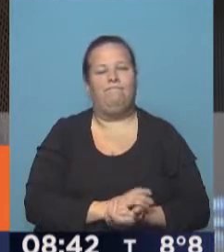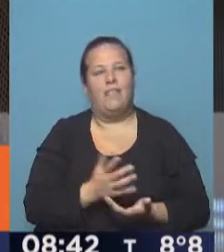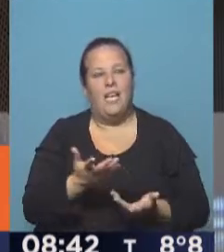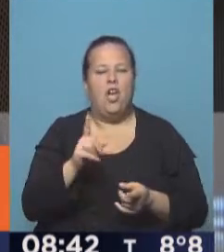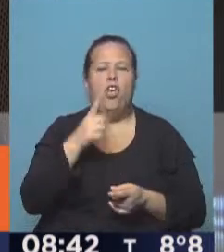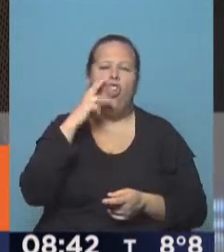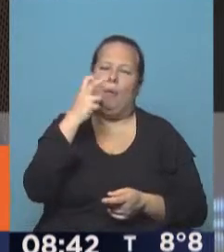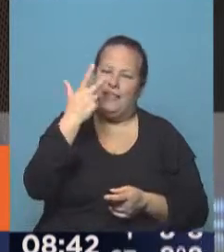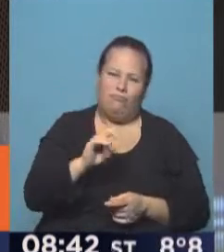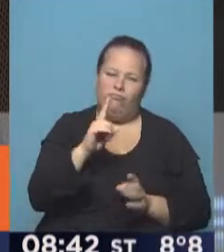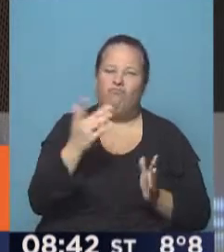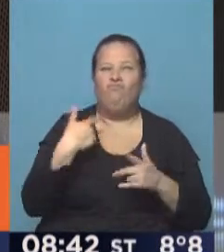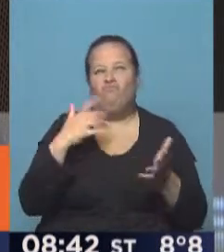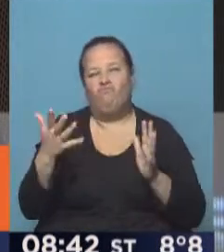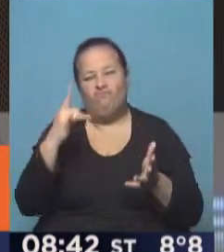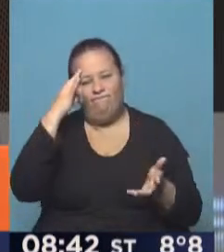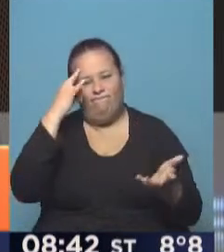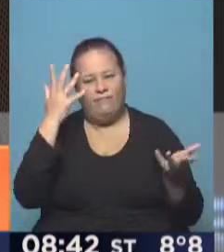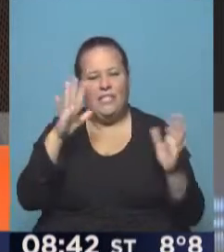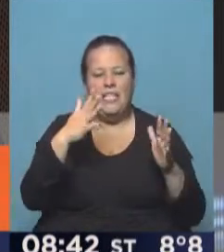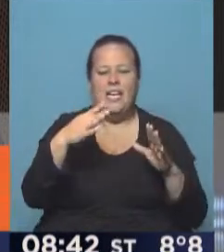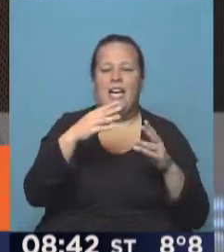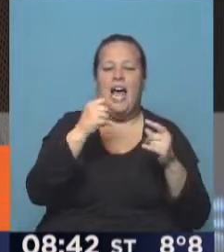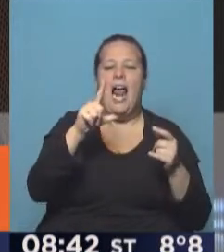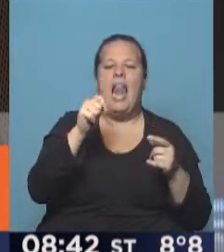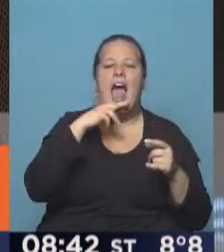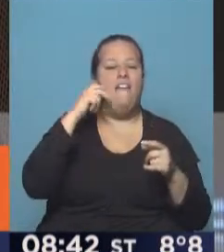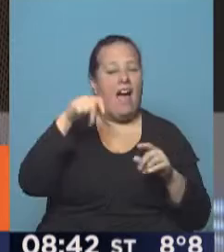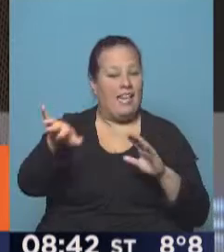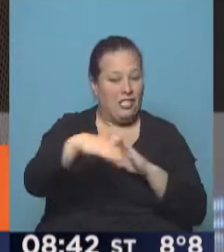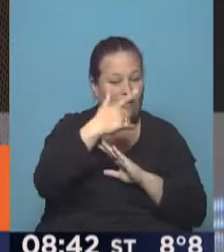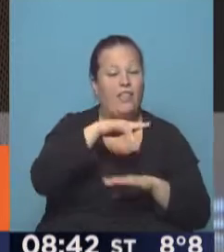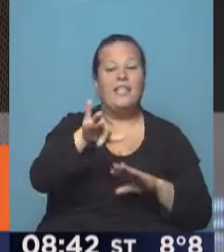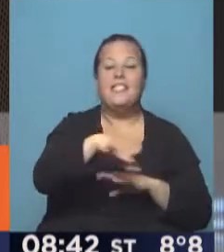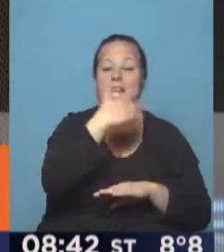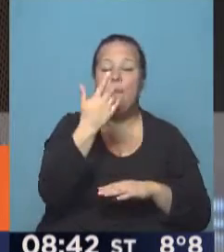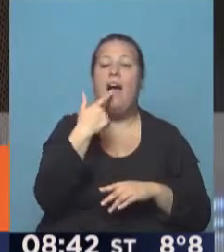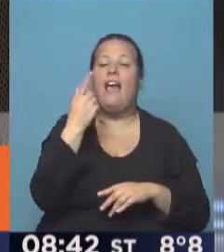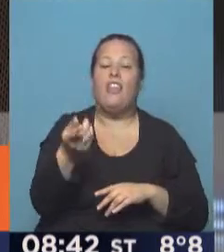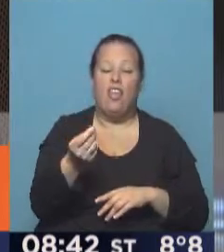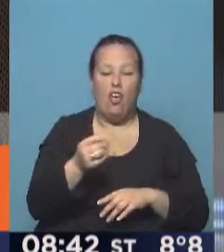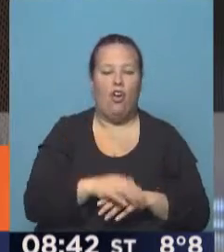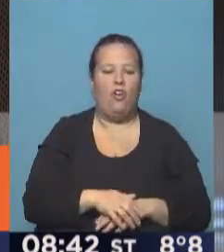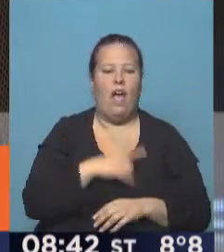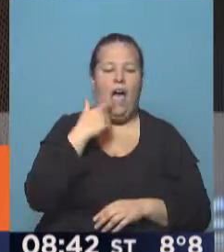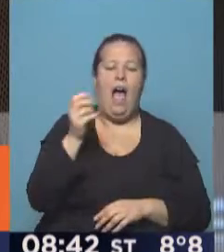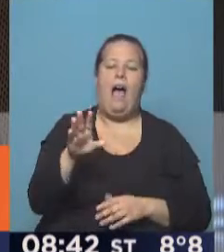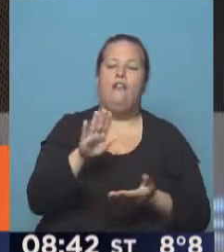no en el 2003, diría después de la salida de Labaña, no nos olvidemos que Labaña se va hablando de